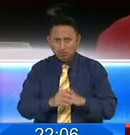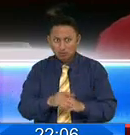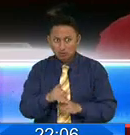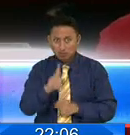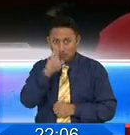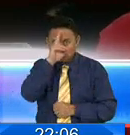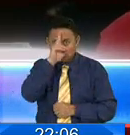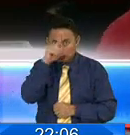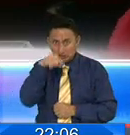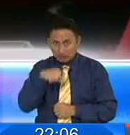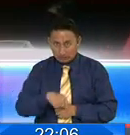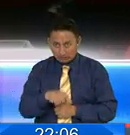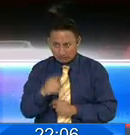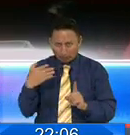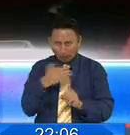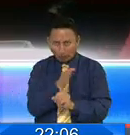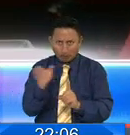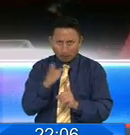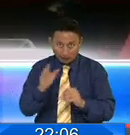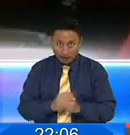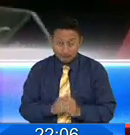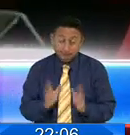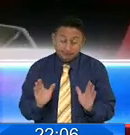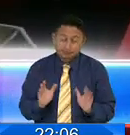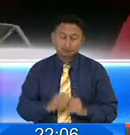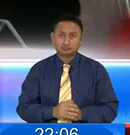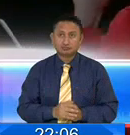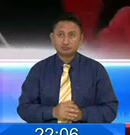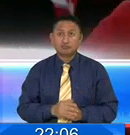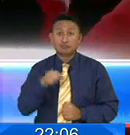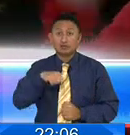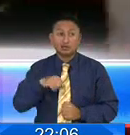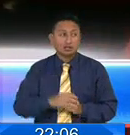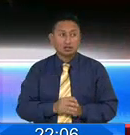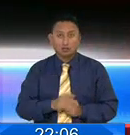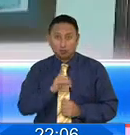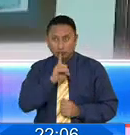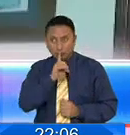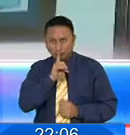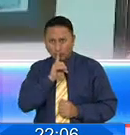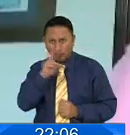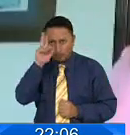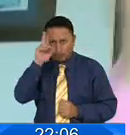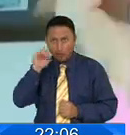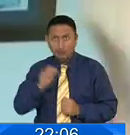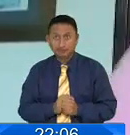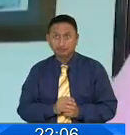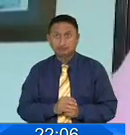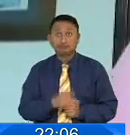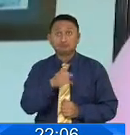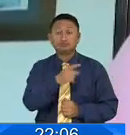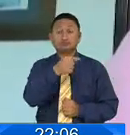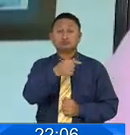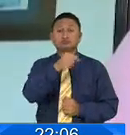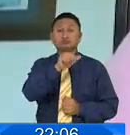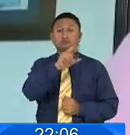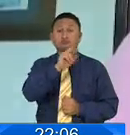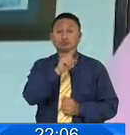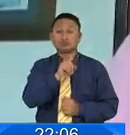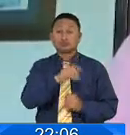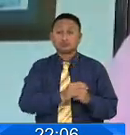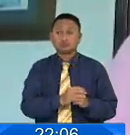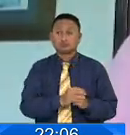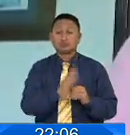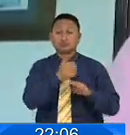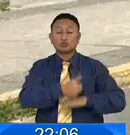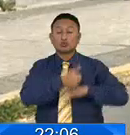maliciosas, malintencionadas. ¿Ya? Con segunda intención. María Eugenia Garcés, subdecana de la Facultad de